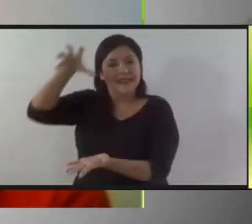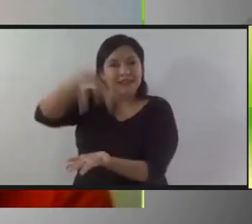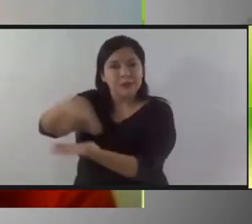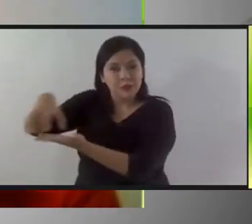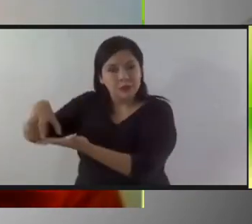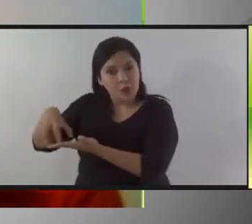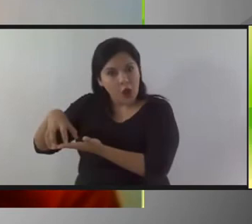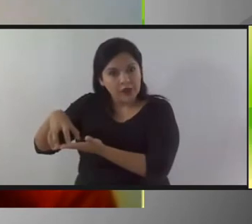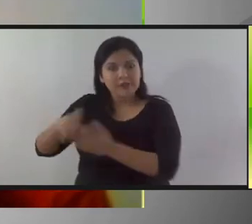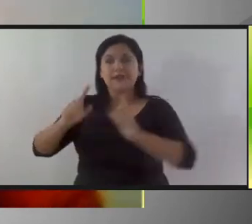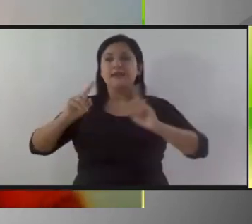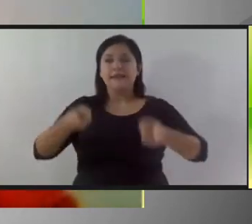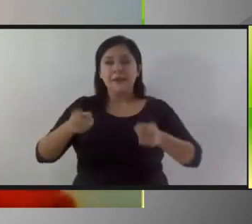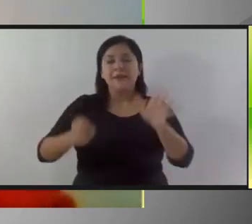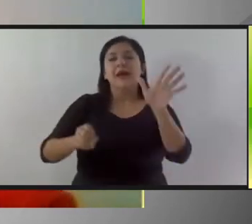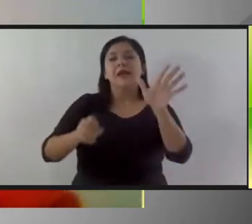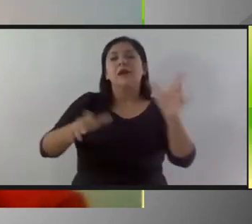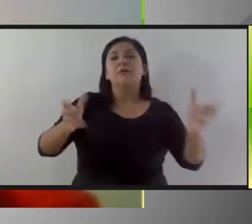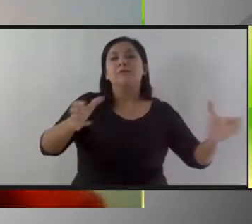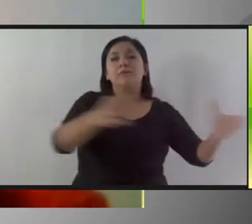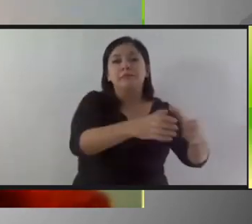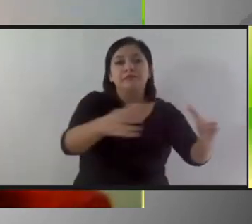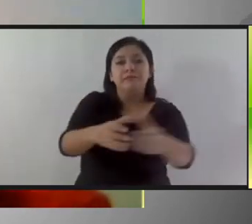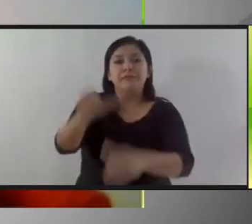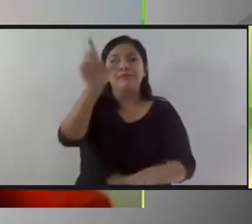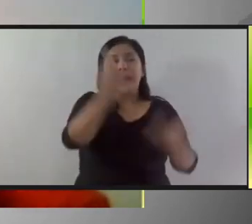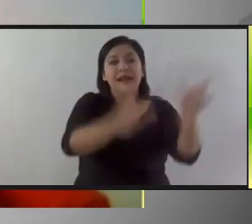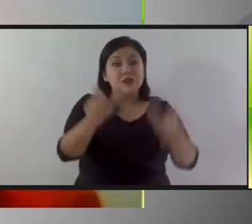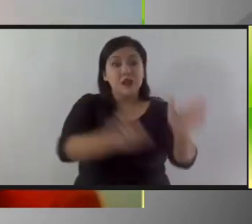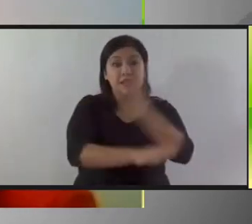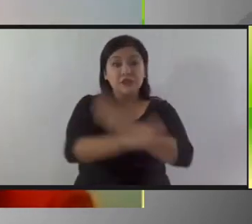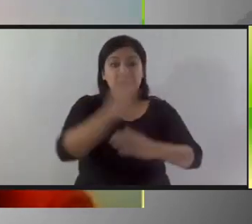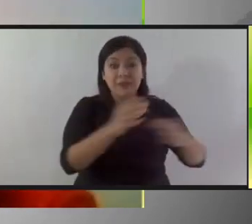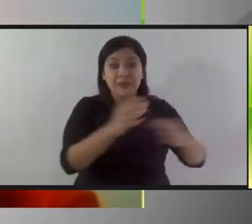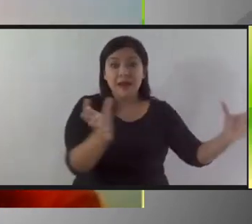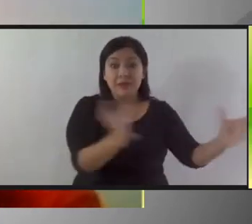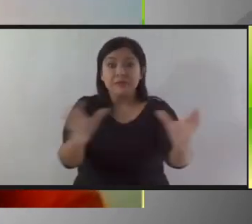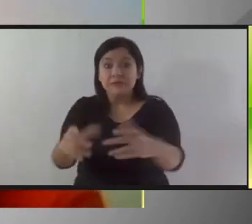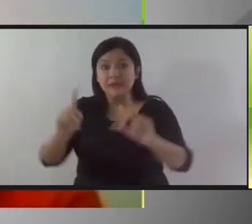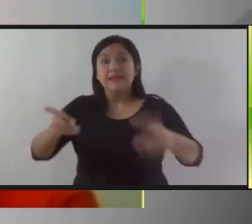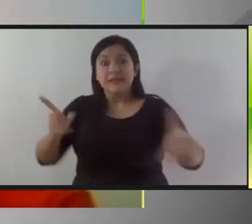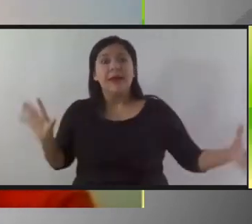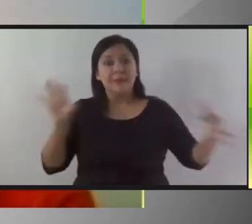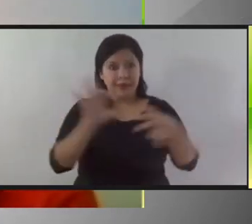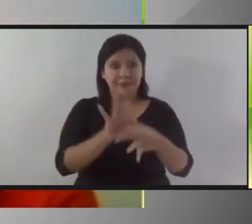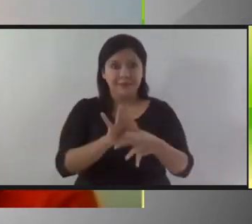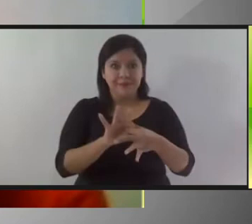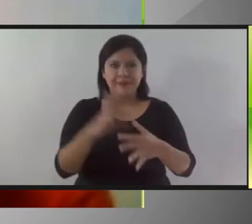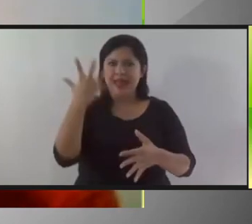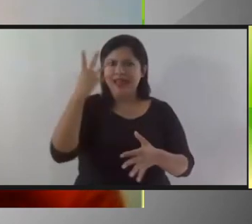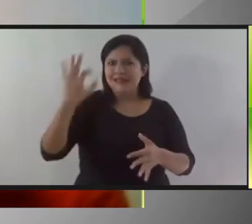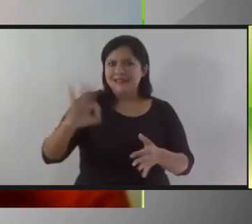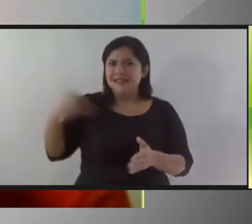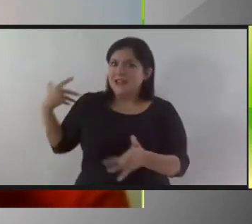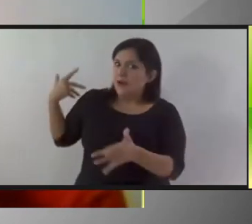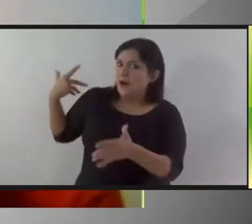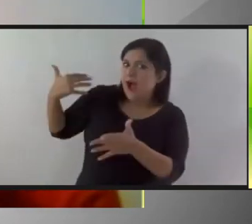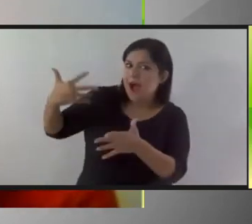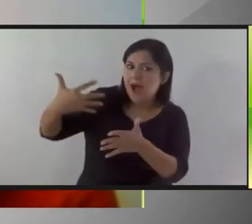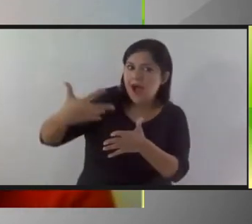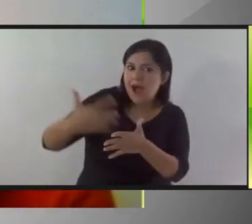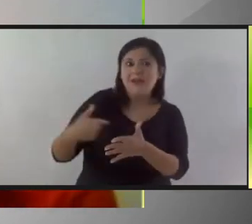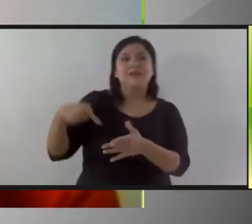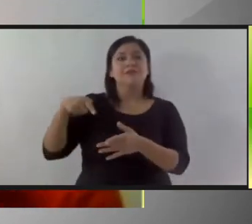instituciones, así como con organizaciones de personas con discapacidad. Desde hace 5 años desarrollamos la